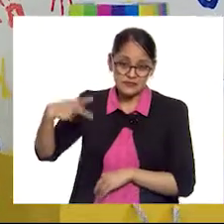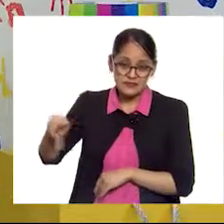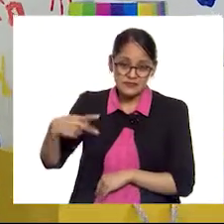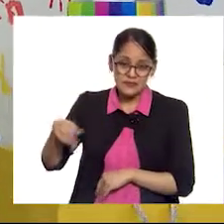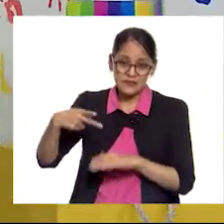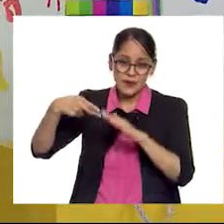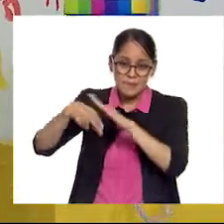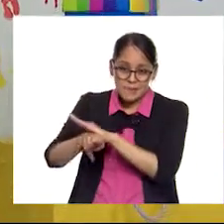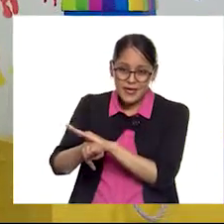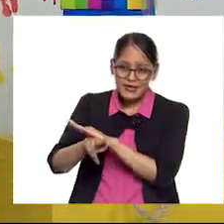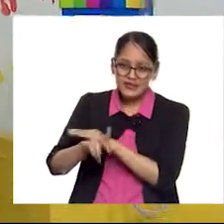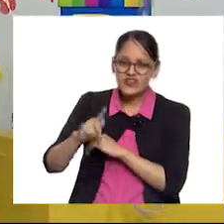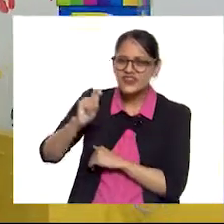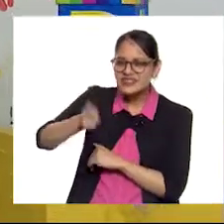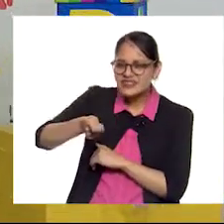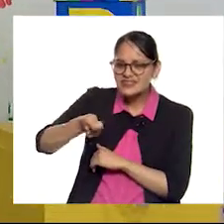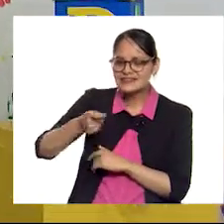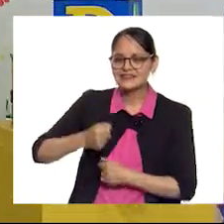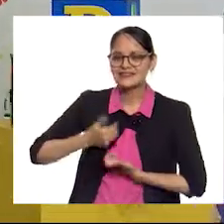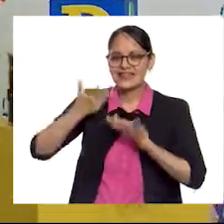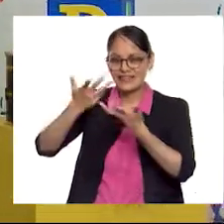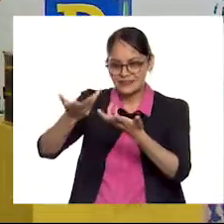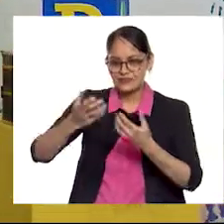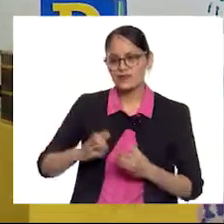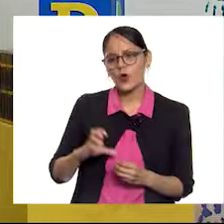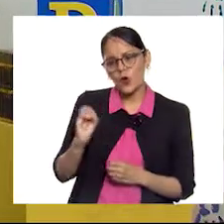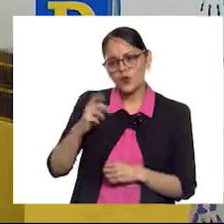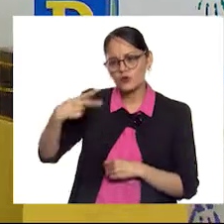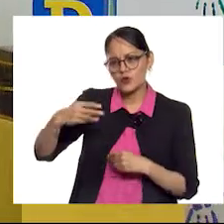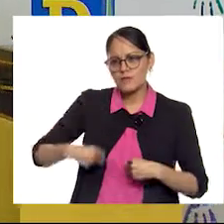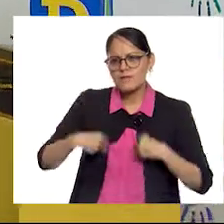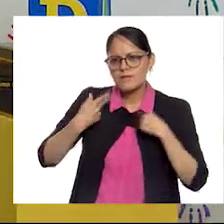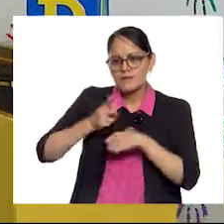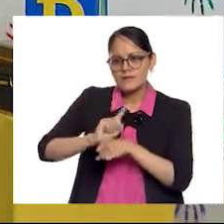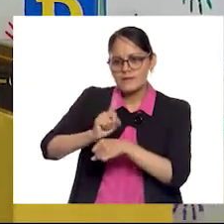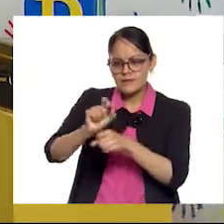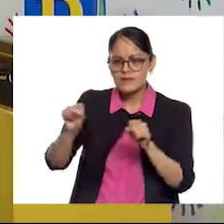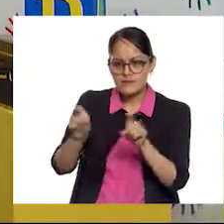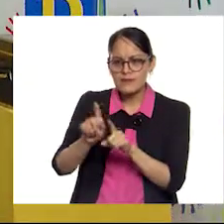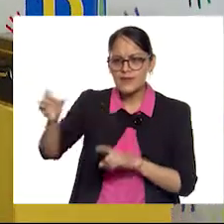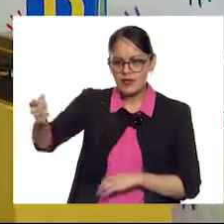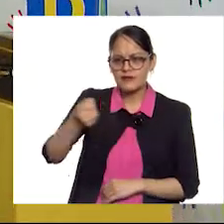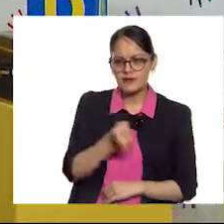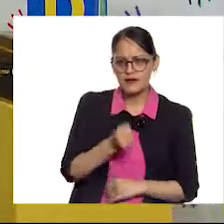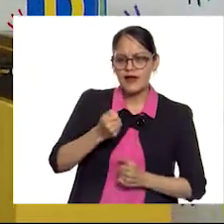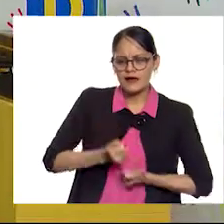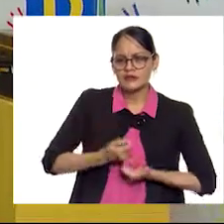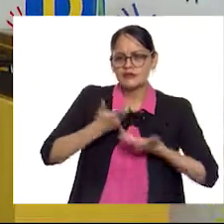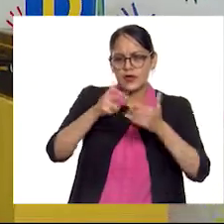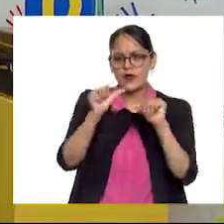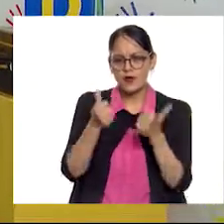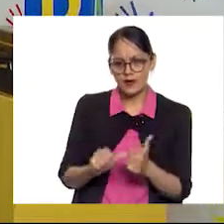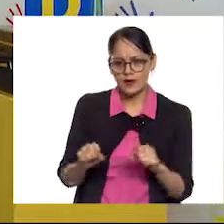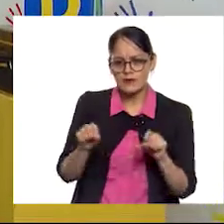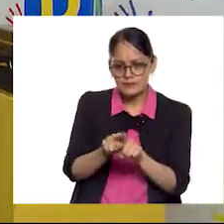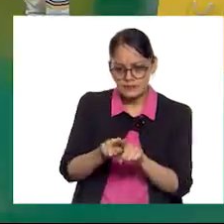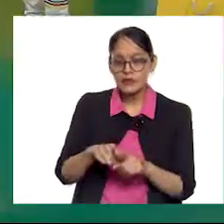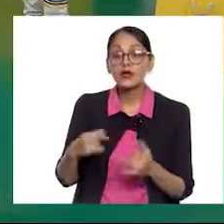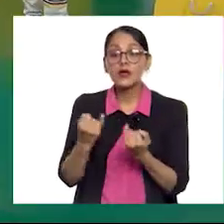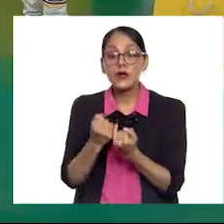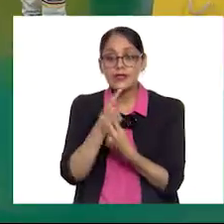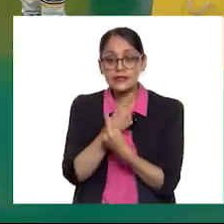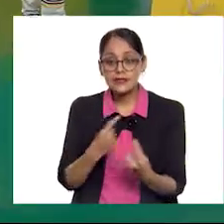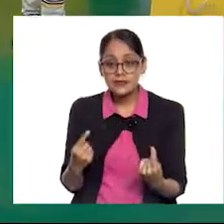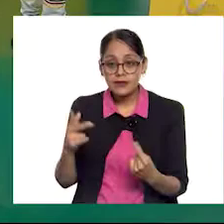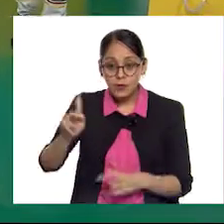trayectoria en el metro de la ciudad o sus actividades diarias? También podrían hacer un performance con sus actividades diarias o en el caso de los